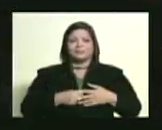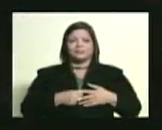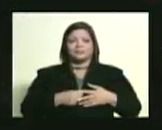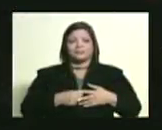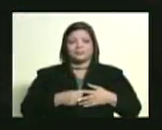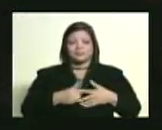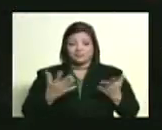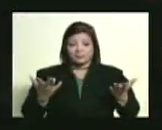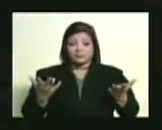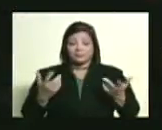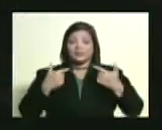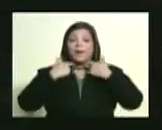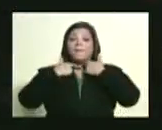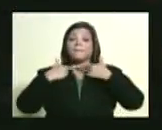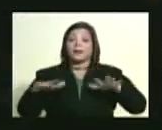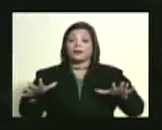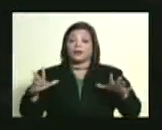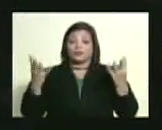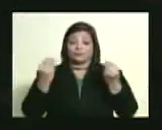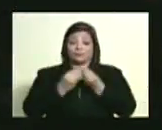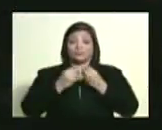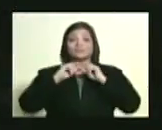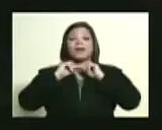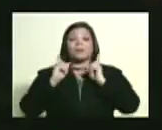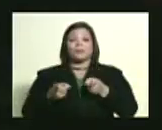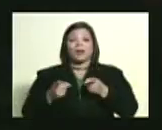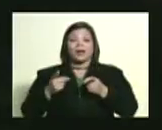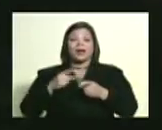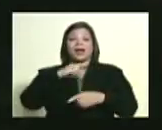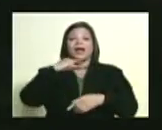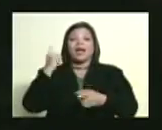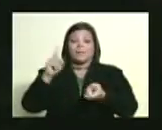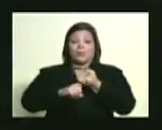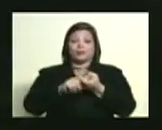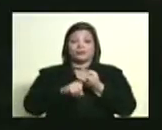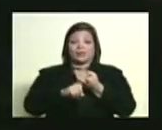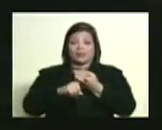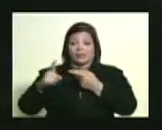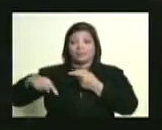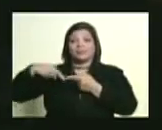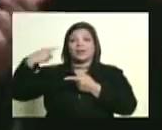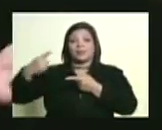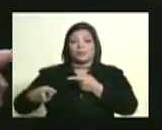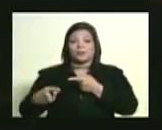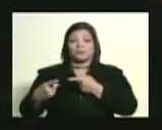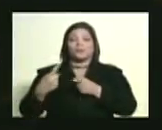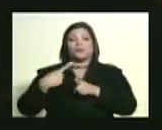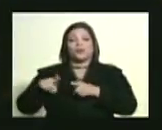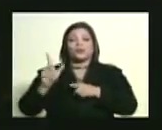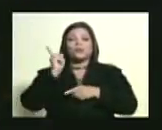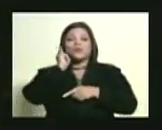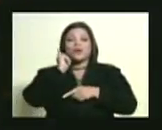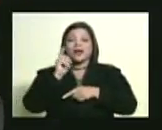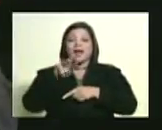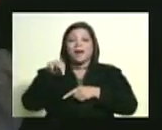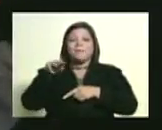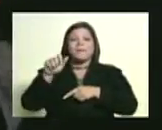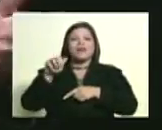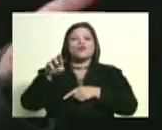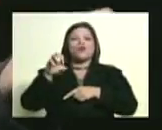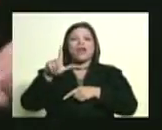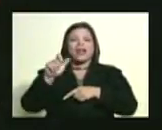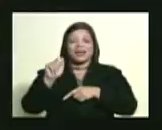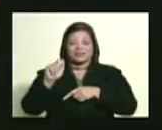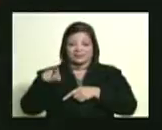A pesar de que perdió a su compañera muy temprano, hubo, digamos, referencia. Y por eso ahí en esa